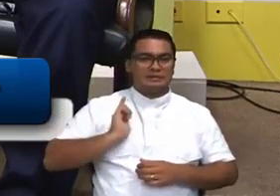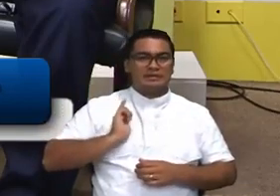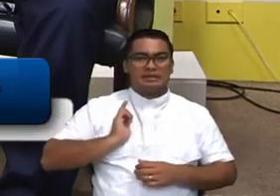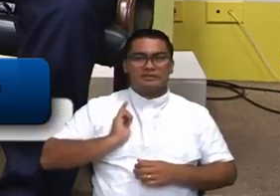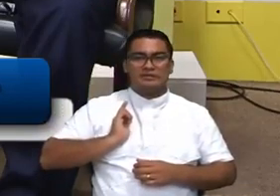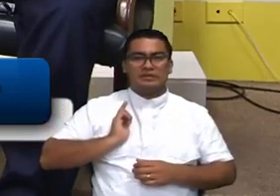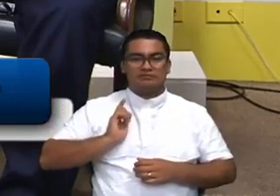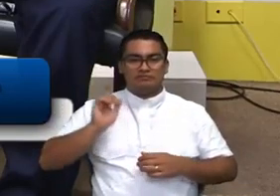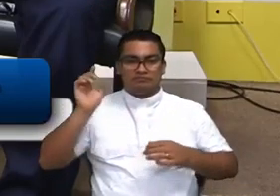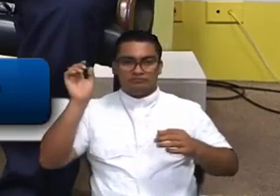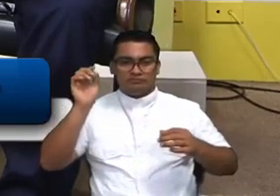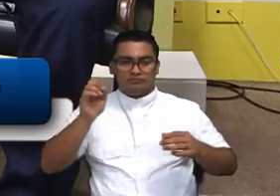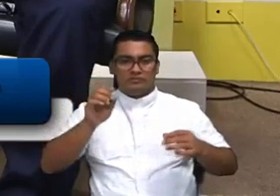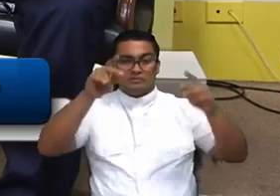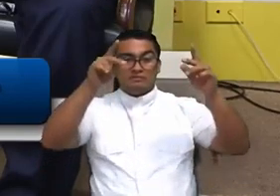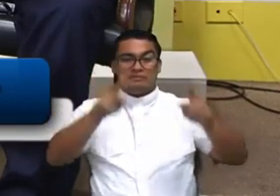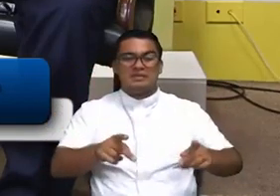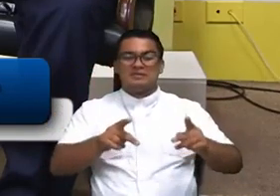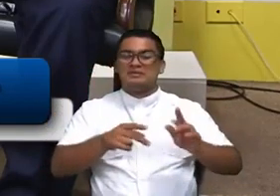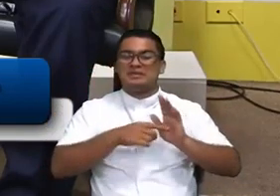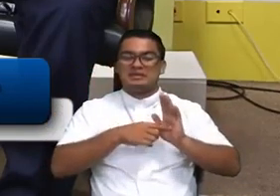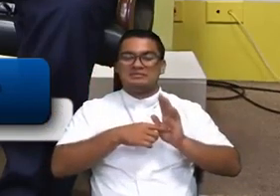Entonces, digamos que hay un paciente que recibió